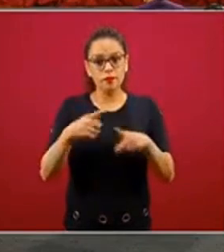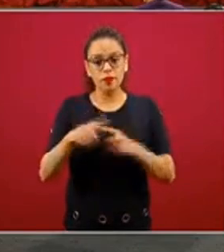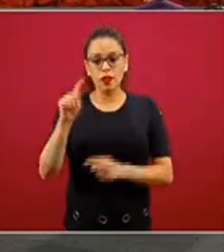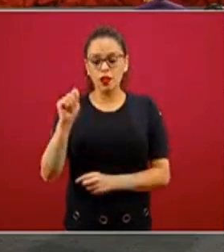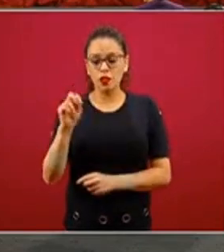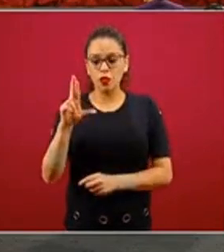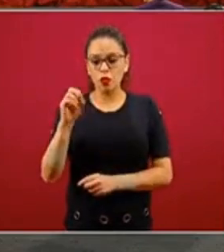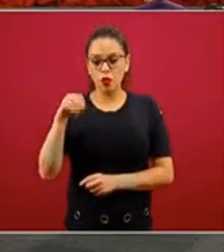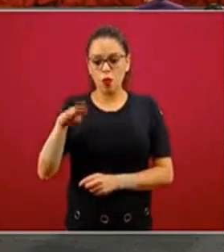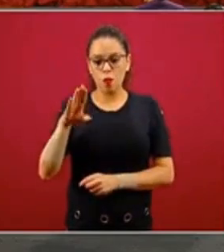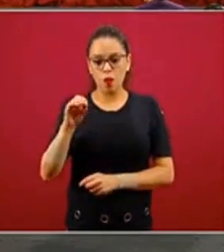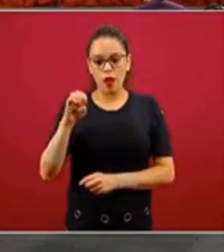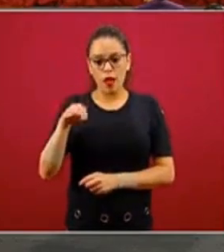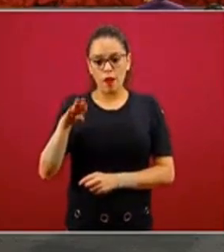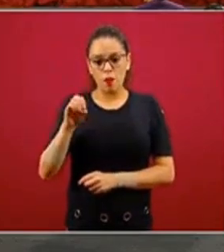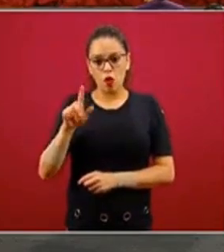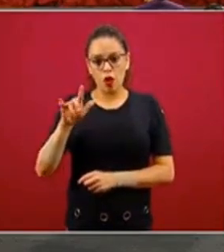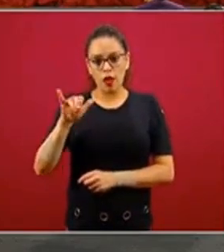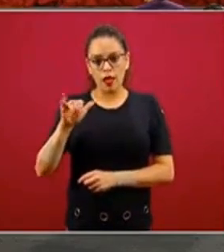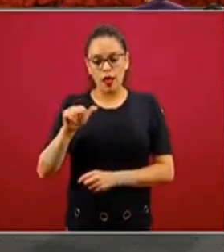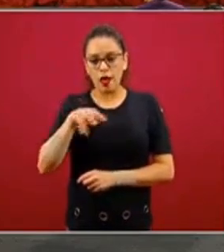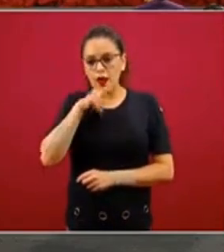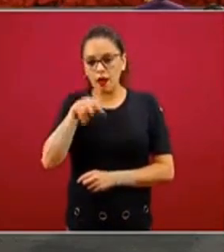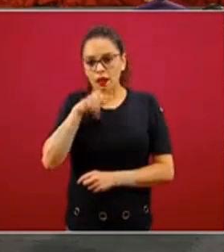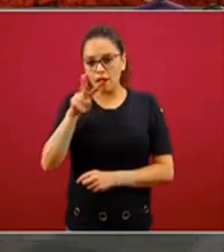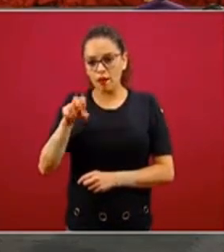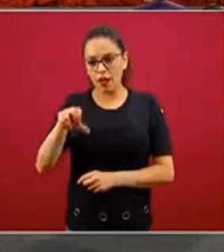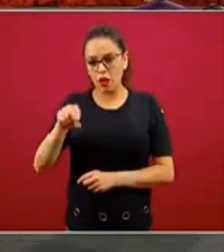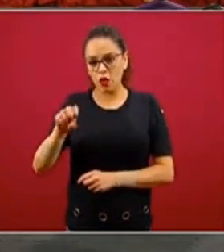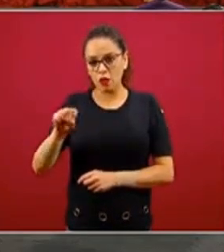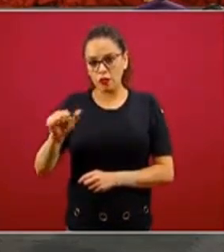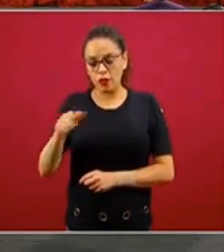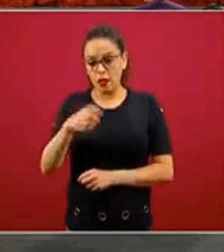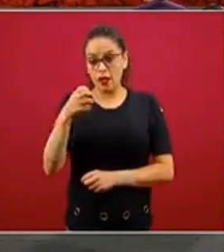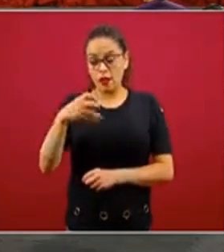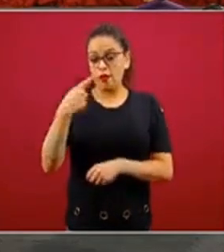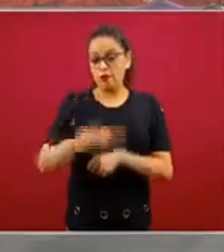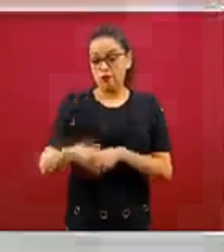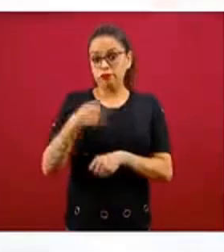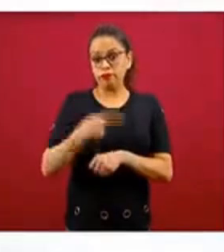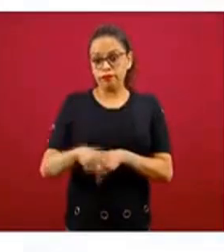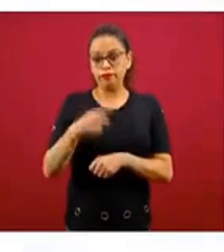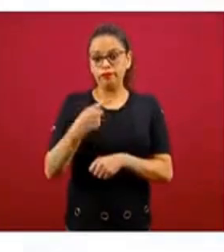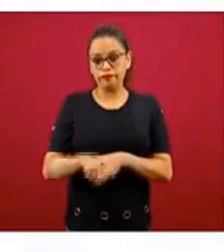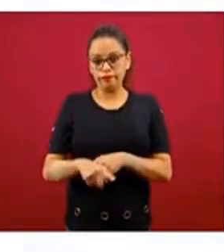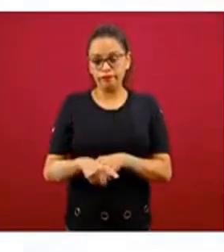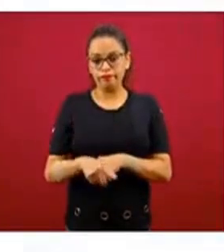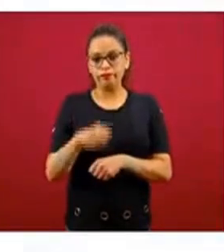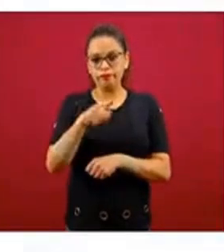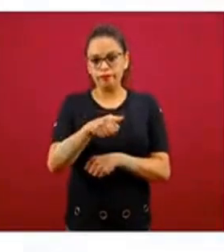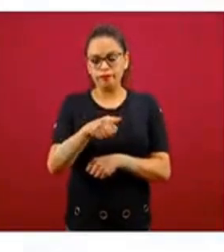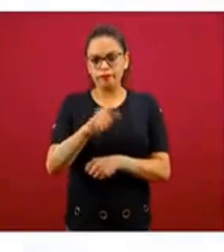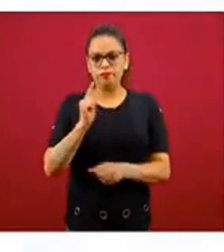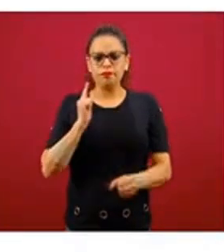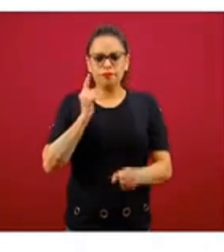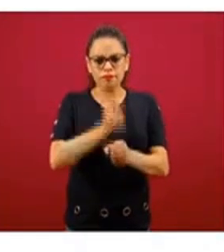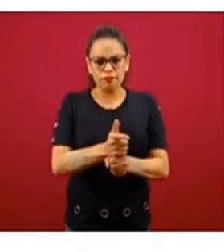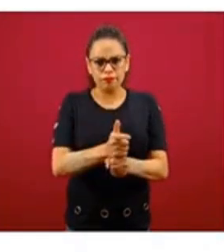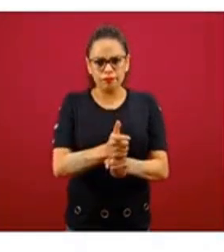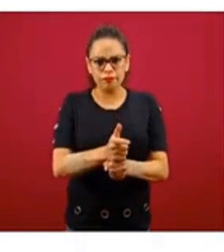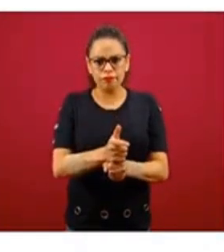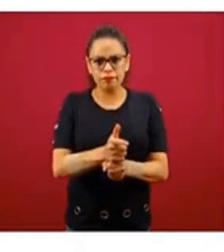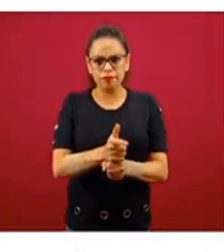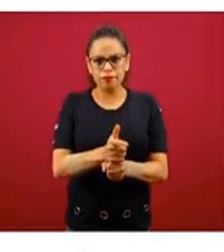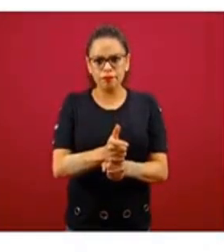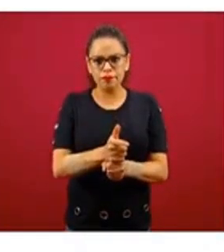venosa, trombosis en diferentes lugares, o sea, un riesgo trombótico. Se identifica con la